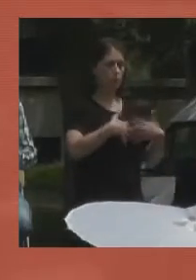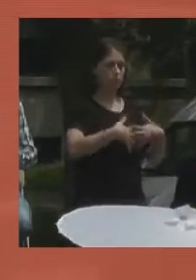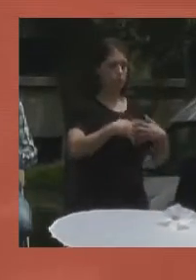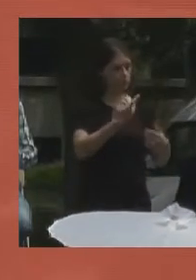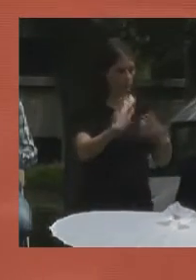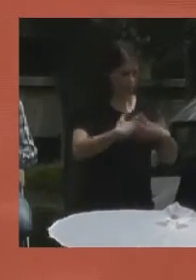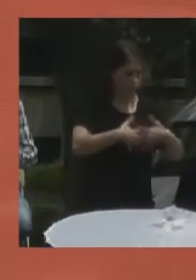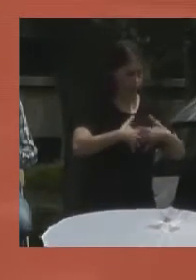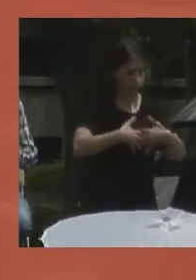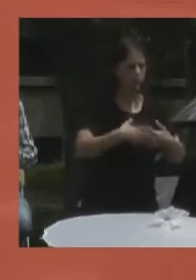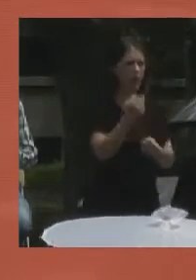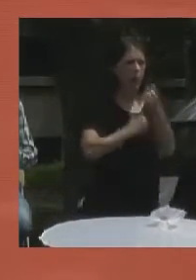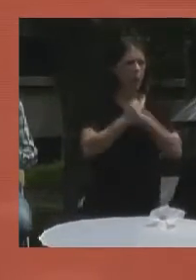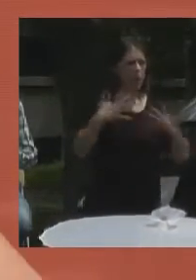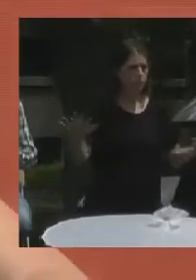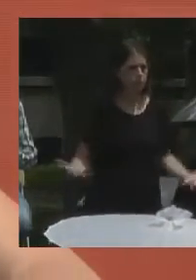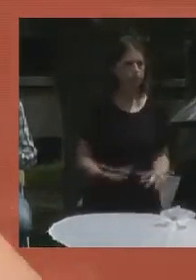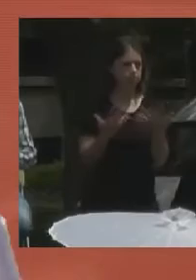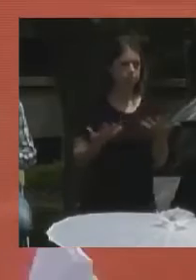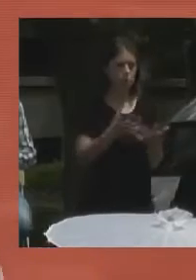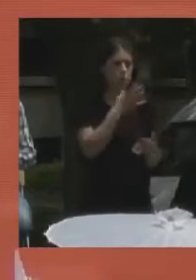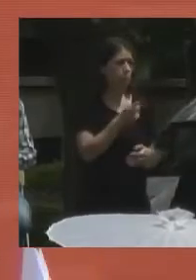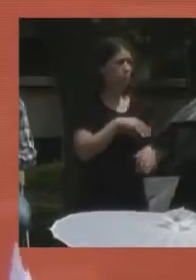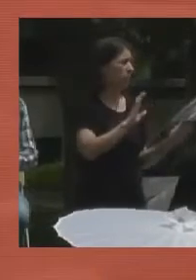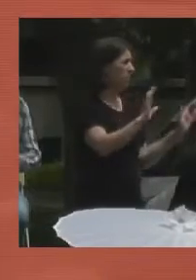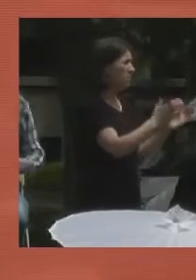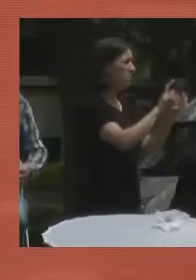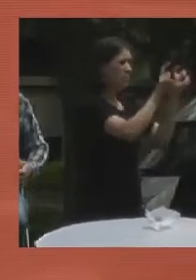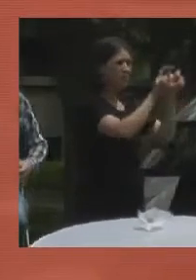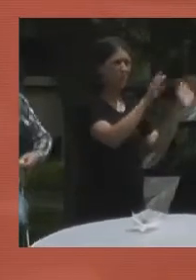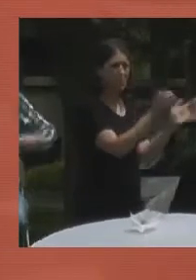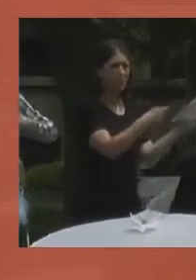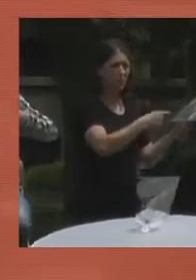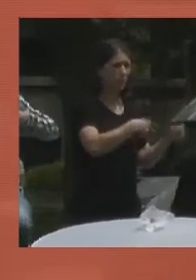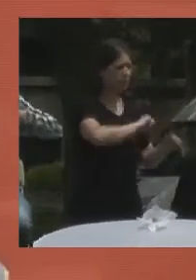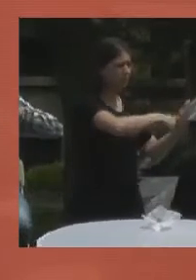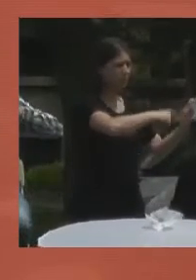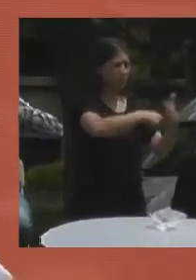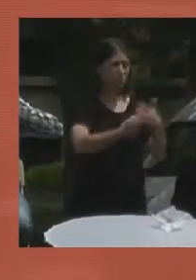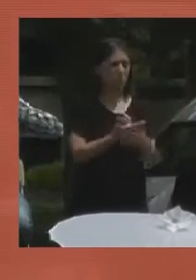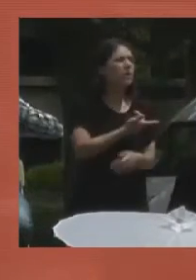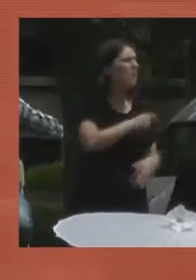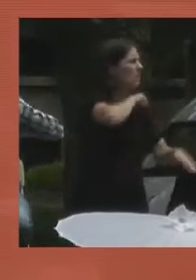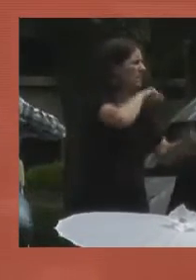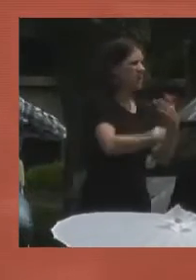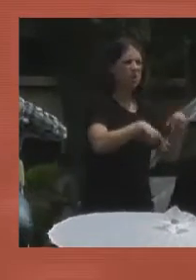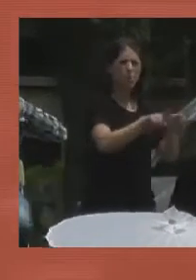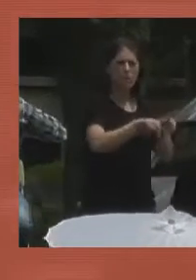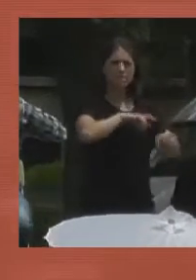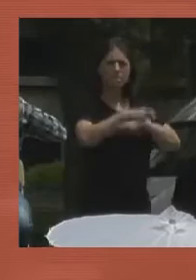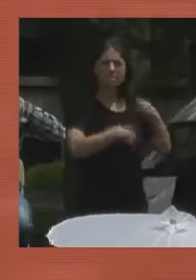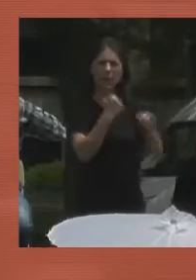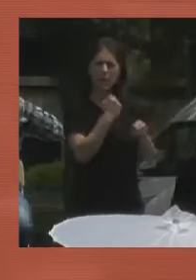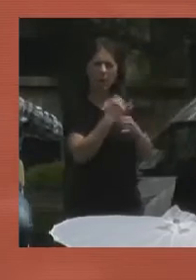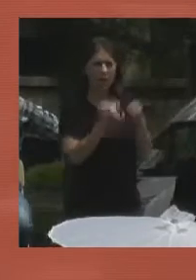do arranque da economía, se están todos os pequenos comercios pechados, está a xente, e non é que estean pechados porque a reforma laboral fai